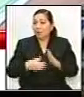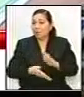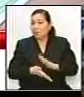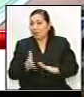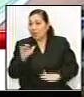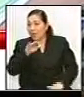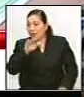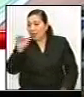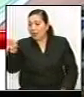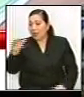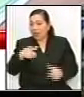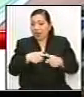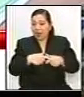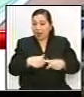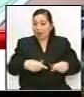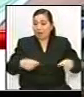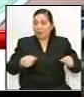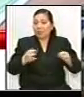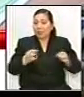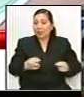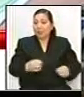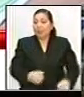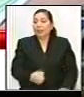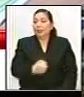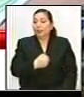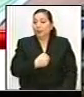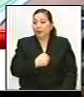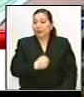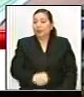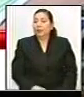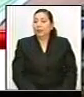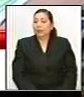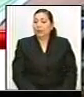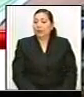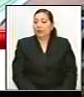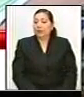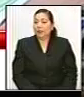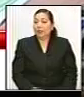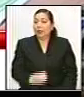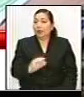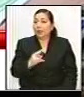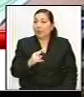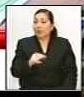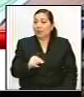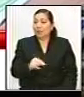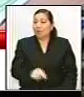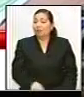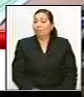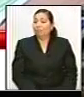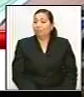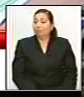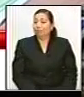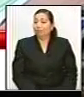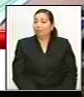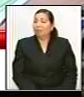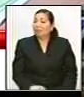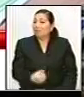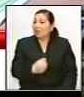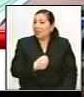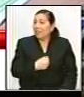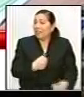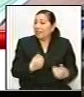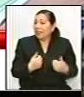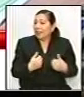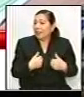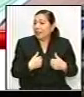Japón. Entonces yo sí soy bien querida en mi distrito, soy del Carrión, y estoy muy agradecida también que tenemos